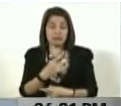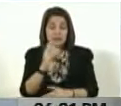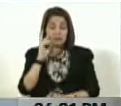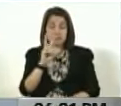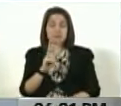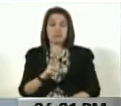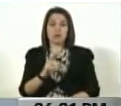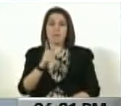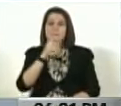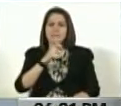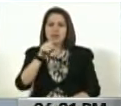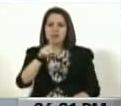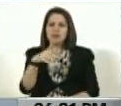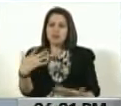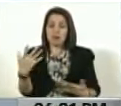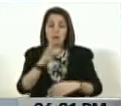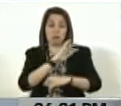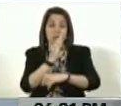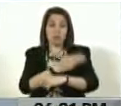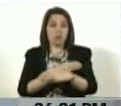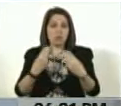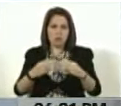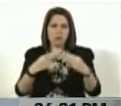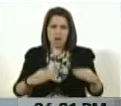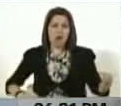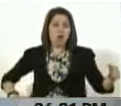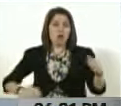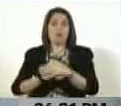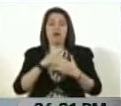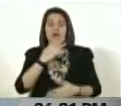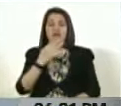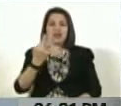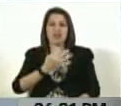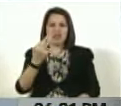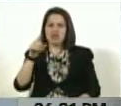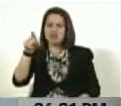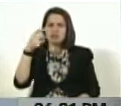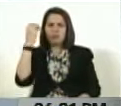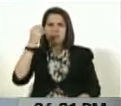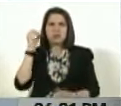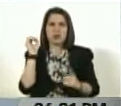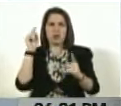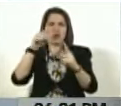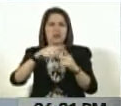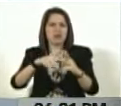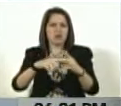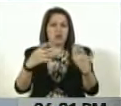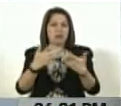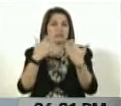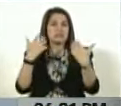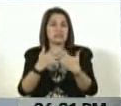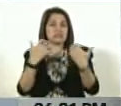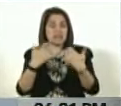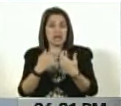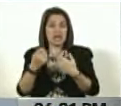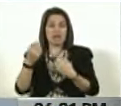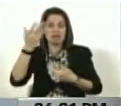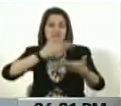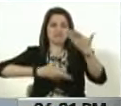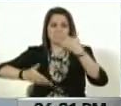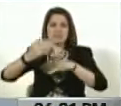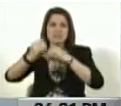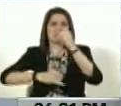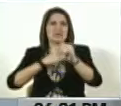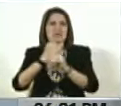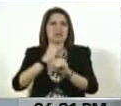una pregunta al aire. Cuando el poder popular golpea, golpea de verdad. Tú estás siendo objeto ahorita de una guerra mediática contra